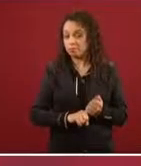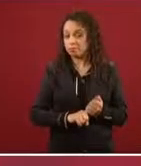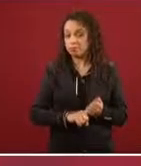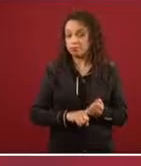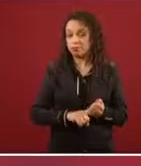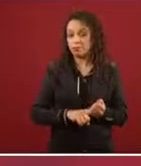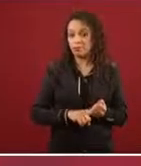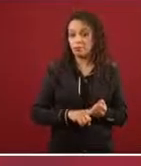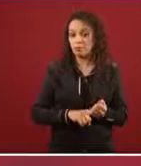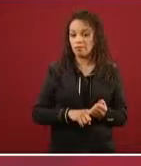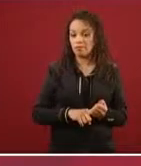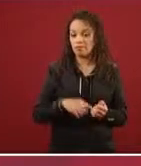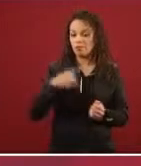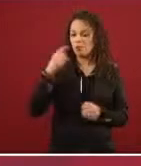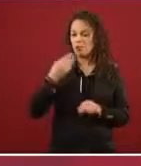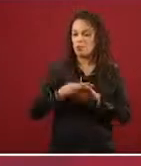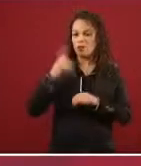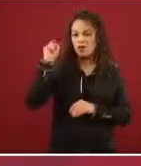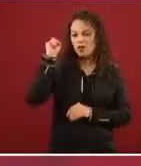retrogradar,